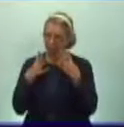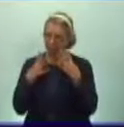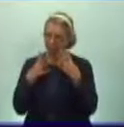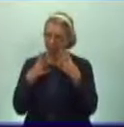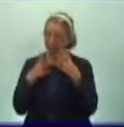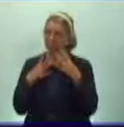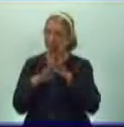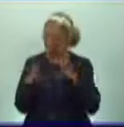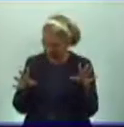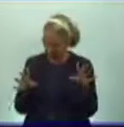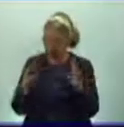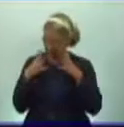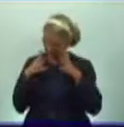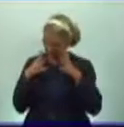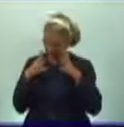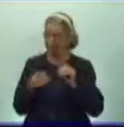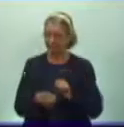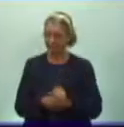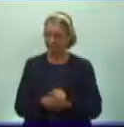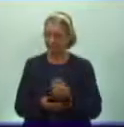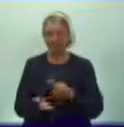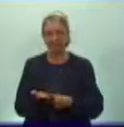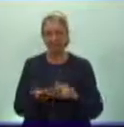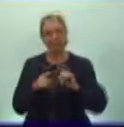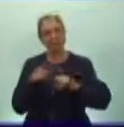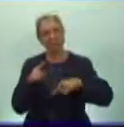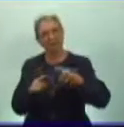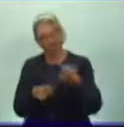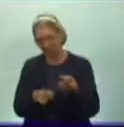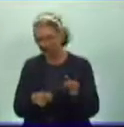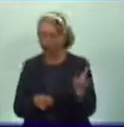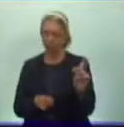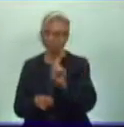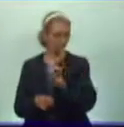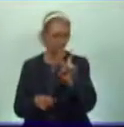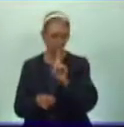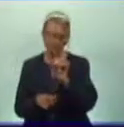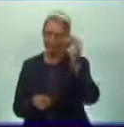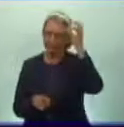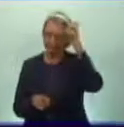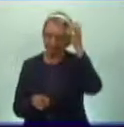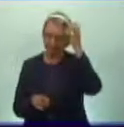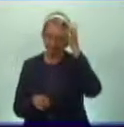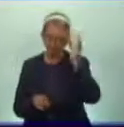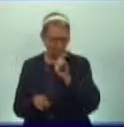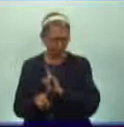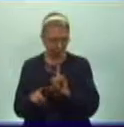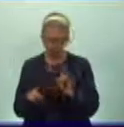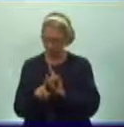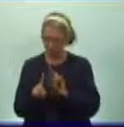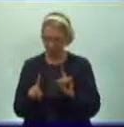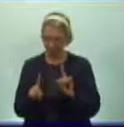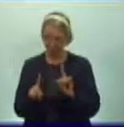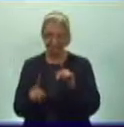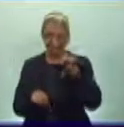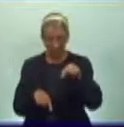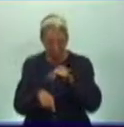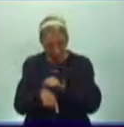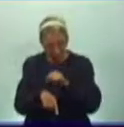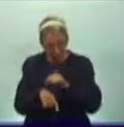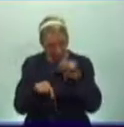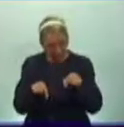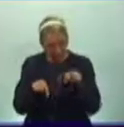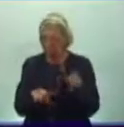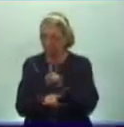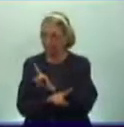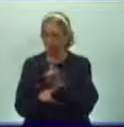están escuchando bien? Pues miren, la semana próxima no va a salir la emisión televisiva de Lengua Española en este horario,